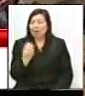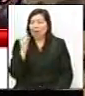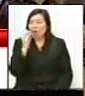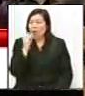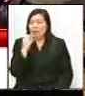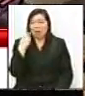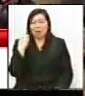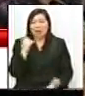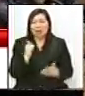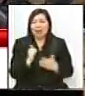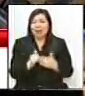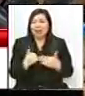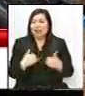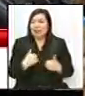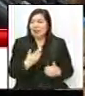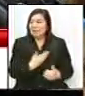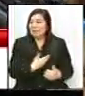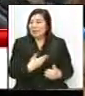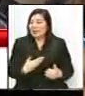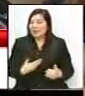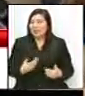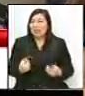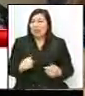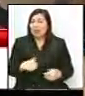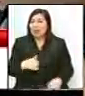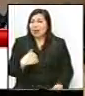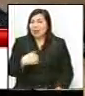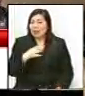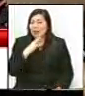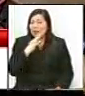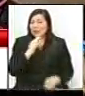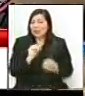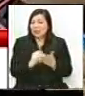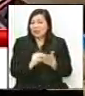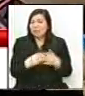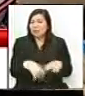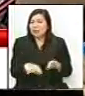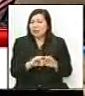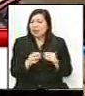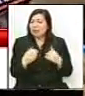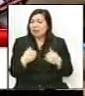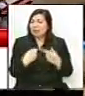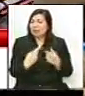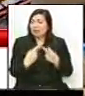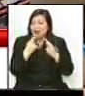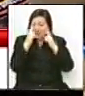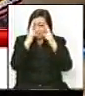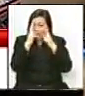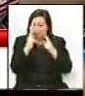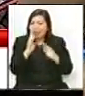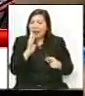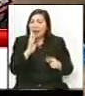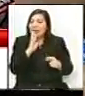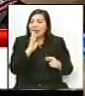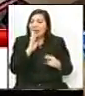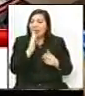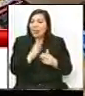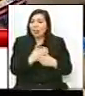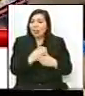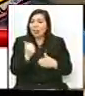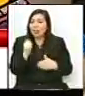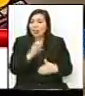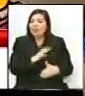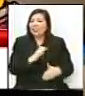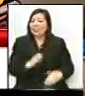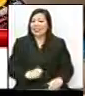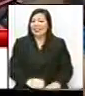opiniones políticas que dé el presidente de la República. Acabo de decir que es importante mantener una relación de respeto y de diálogo entre ambos poderes del Estado.